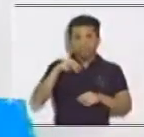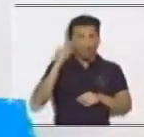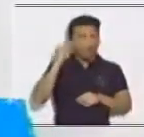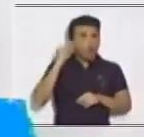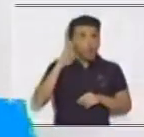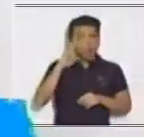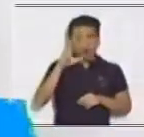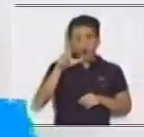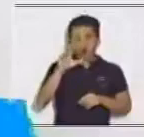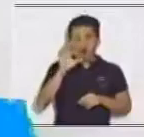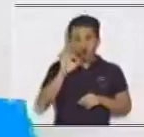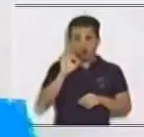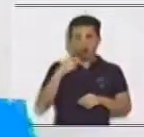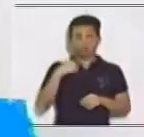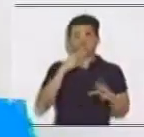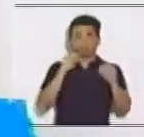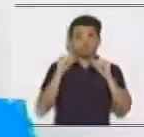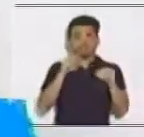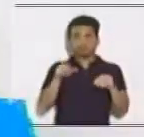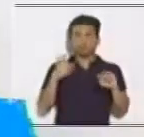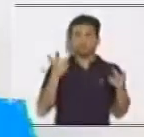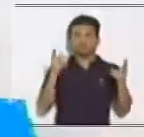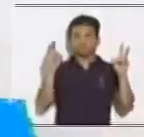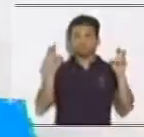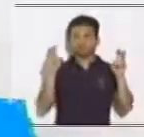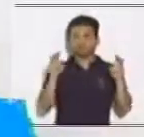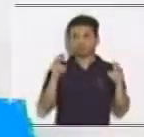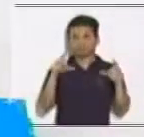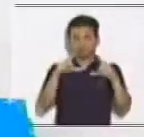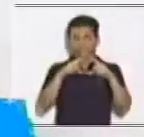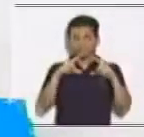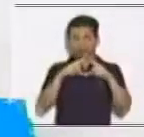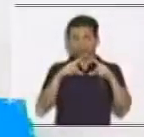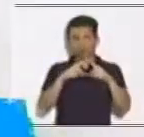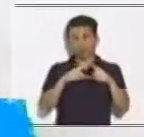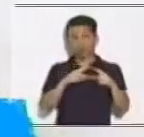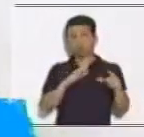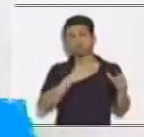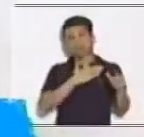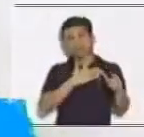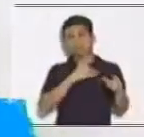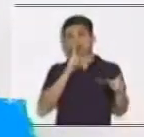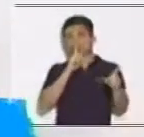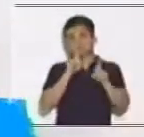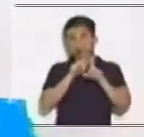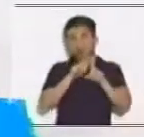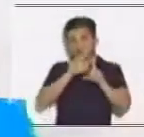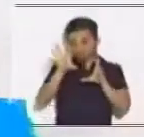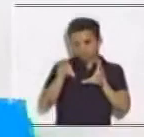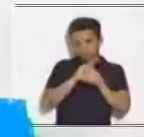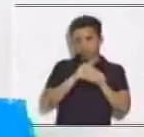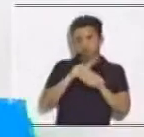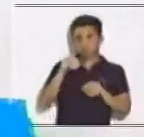Vamos a hablar sobre este tipo de triángulo, el rectángulo, y vamos a ver por qué.